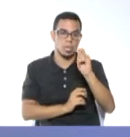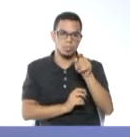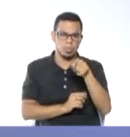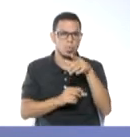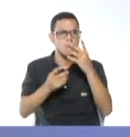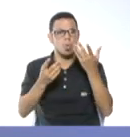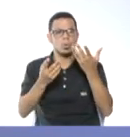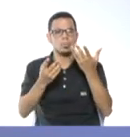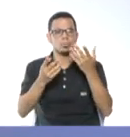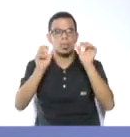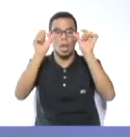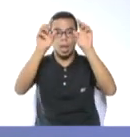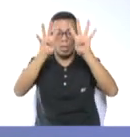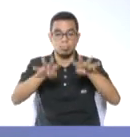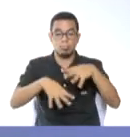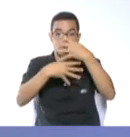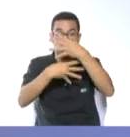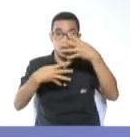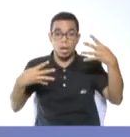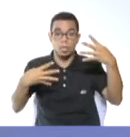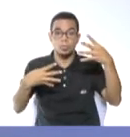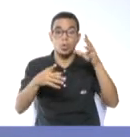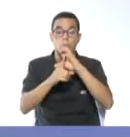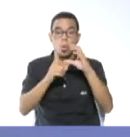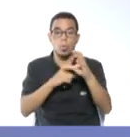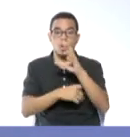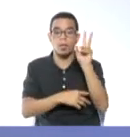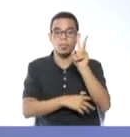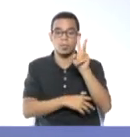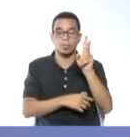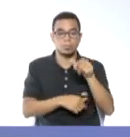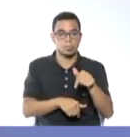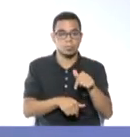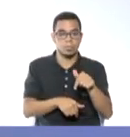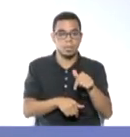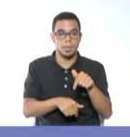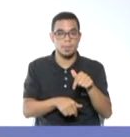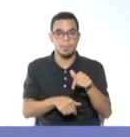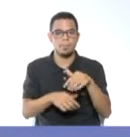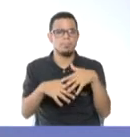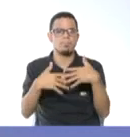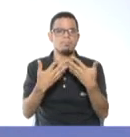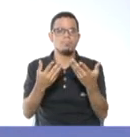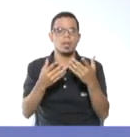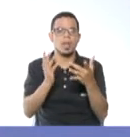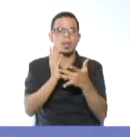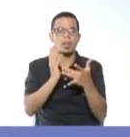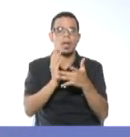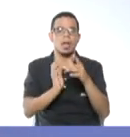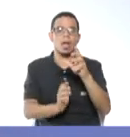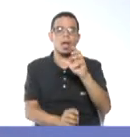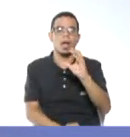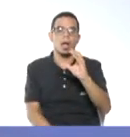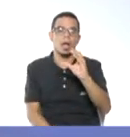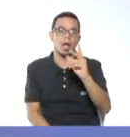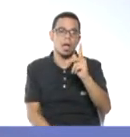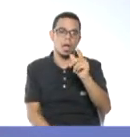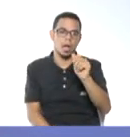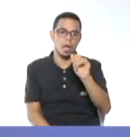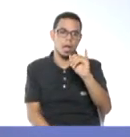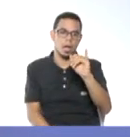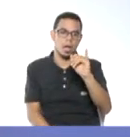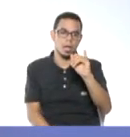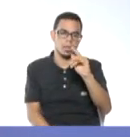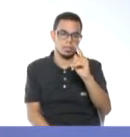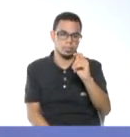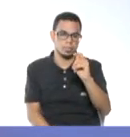el calendario de cultivo de Venezuela y sus principales rubros, utilizando la herramienta de código abierto Calc. Esta aplicación